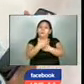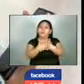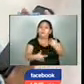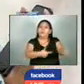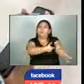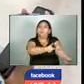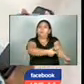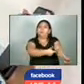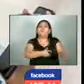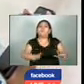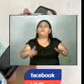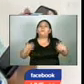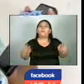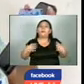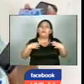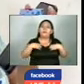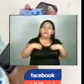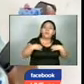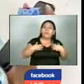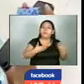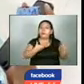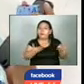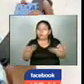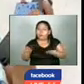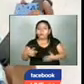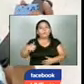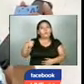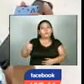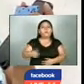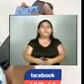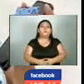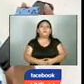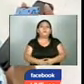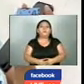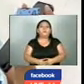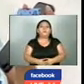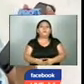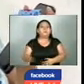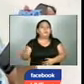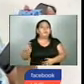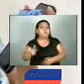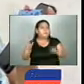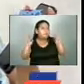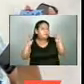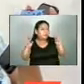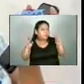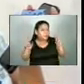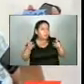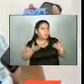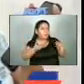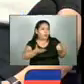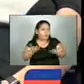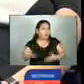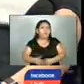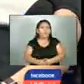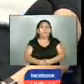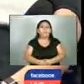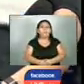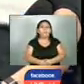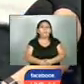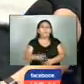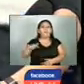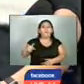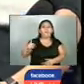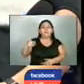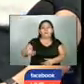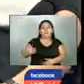eso salvamos bastante vidas y es bueno para venir a donar para ayudar a los demás. Durante